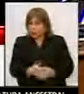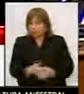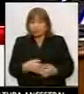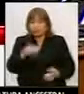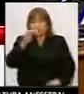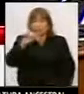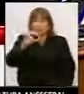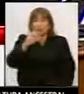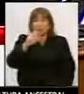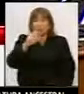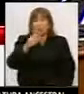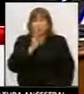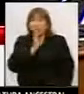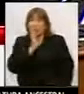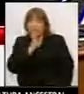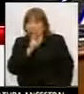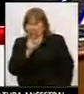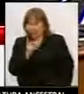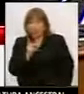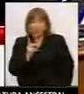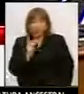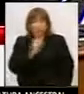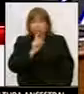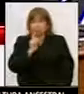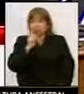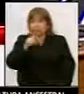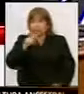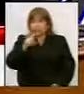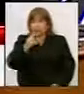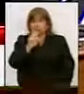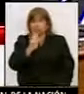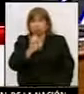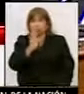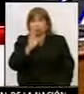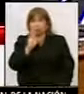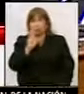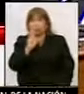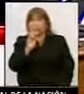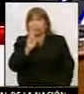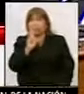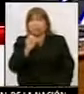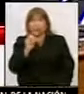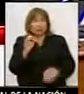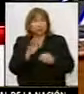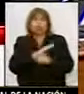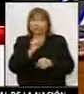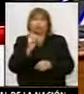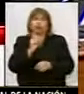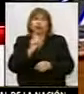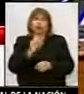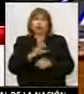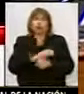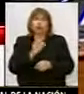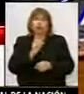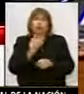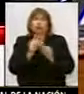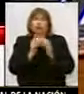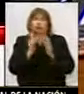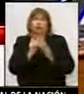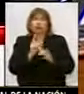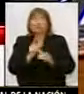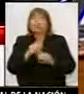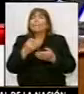Montero Lapari Marisham Pinapas, Manachu Sinam 120 días yaja, suficiente chukanman presidenta.